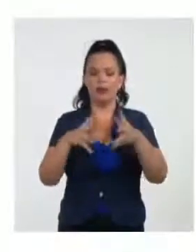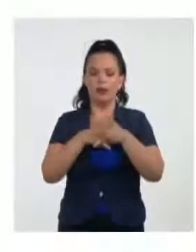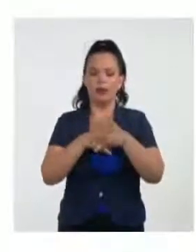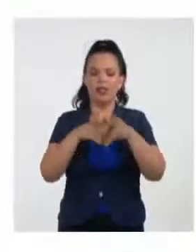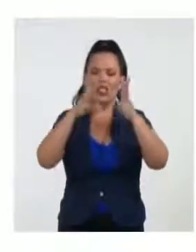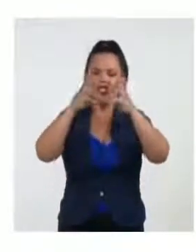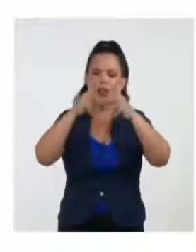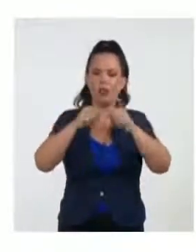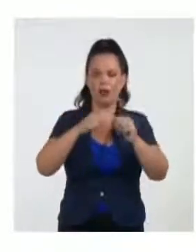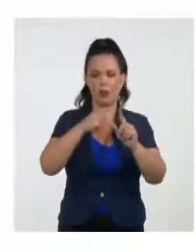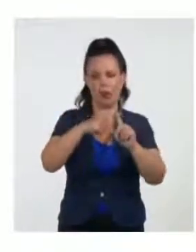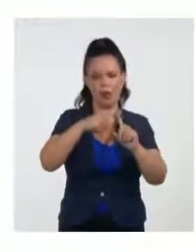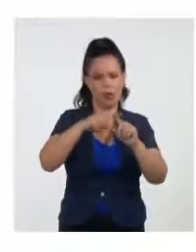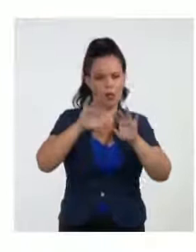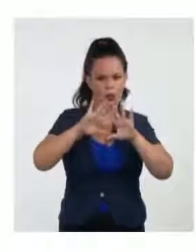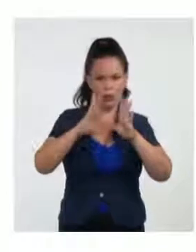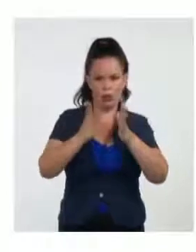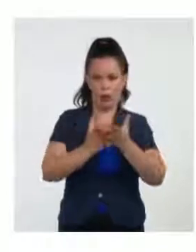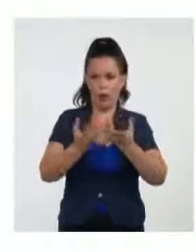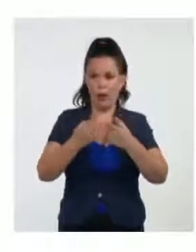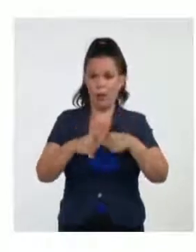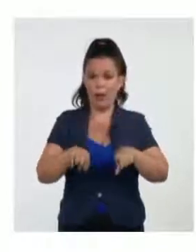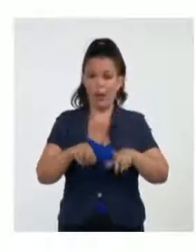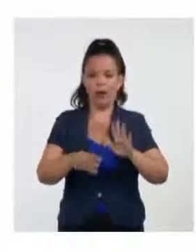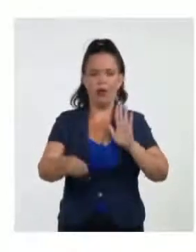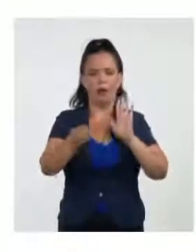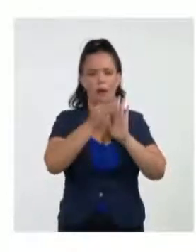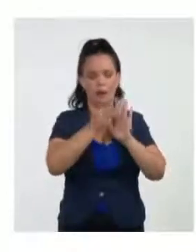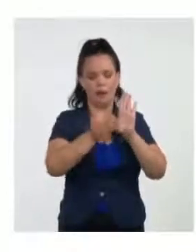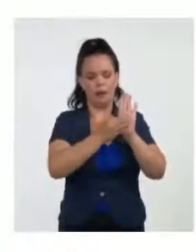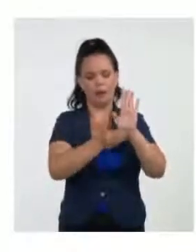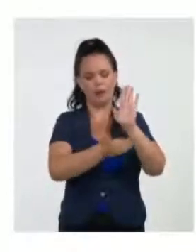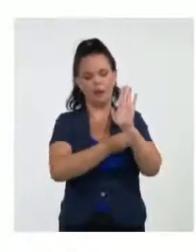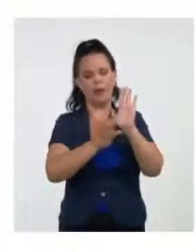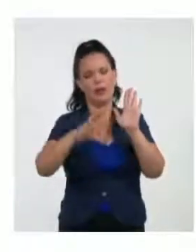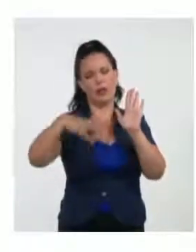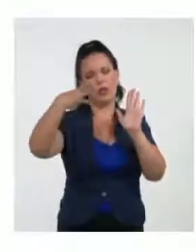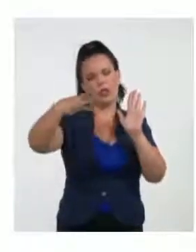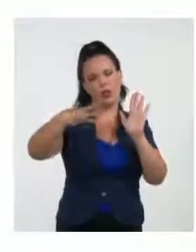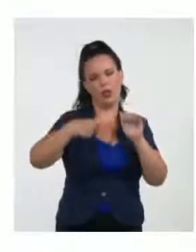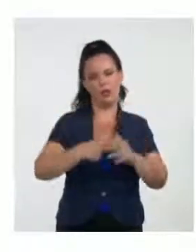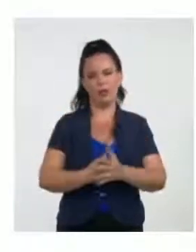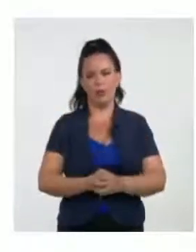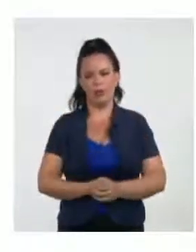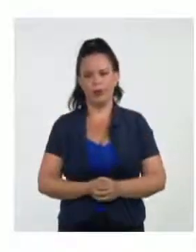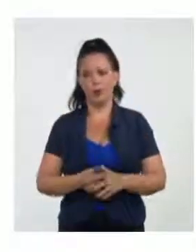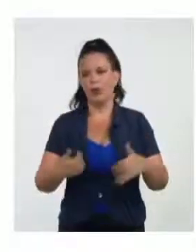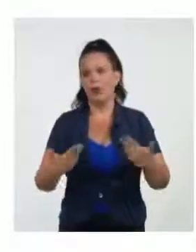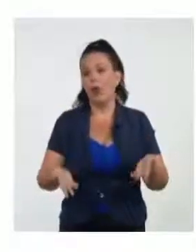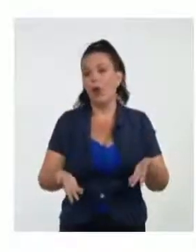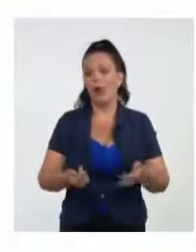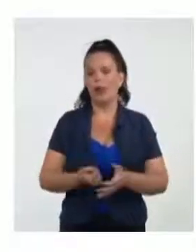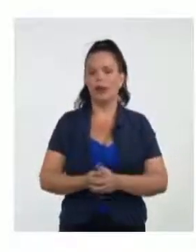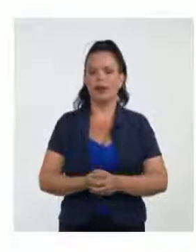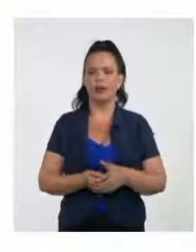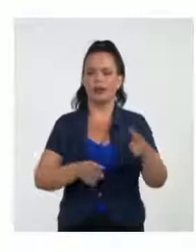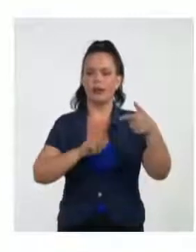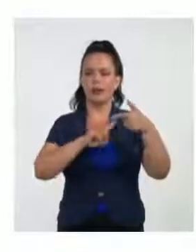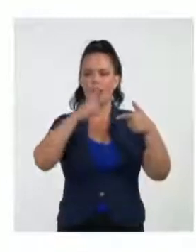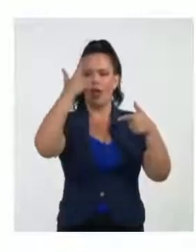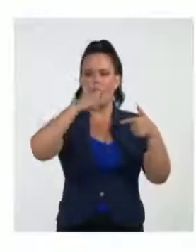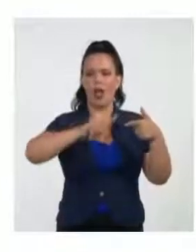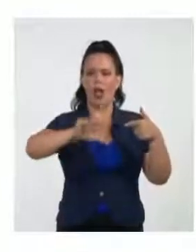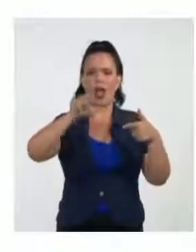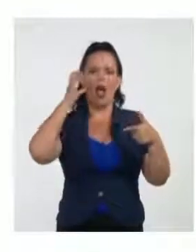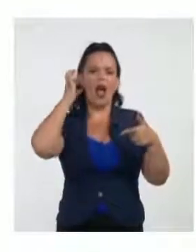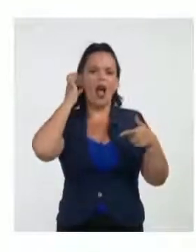etcétera. Pero aquí nosotros hemos introducido 3 nuevas variables que en realidad no son estimadas, sino que se ponen, ¿no? Que es la variable, es decir, el parámetro alfa, la velocidad es